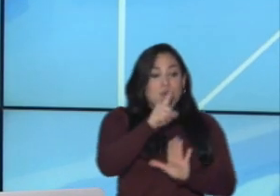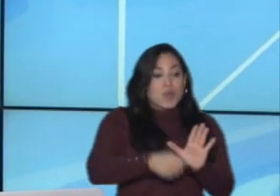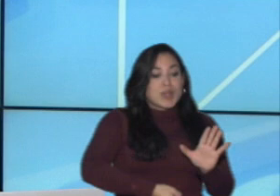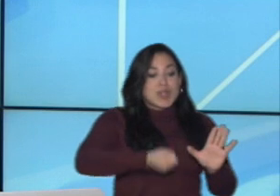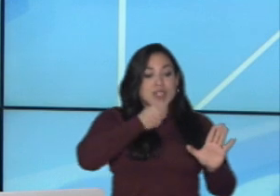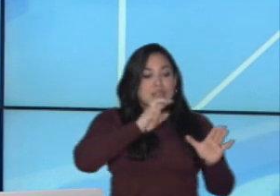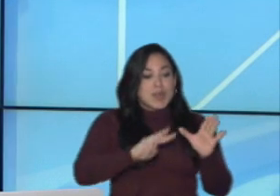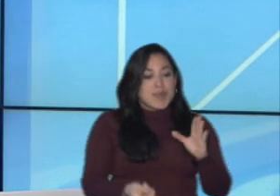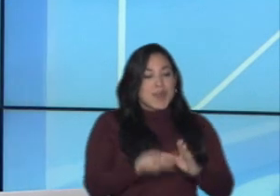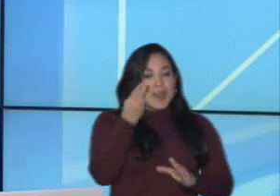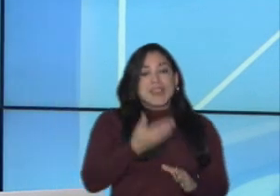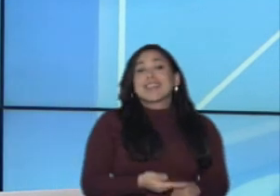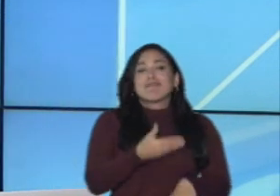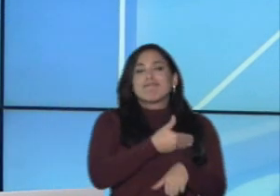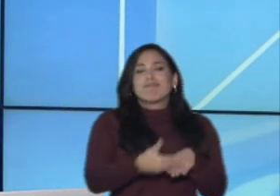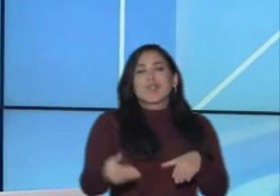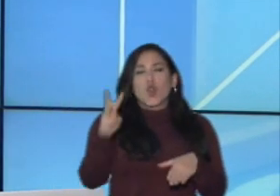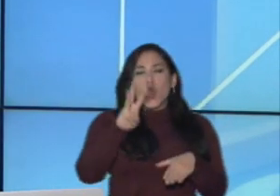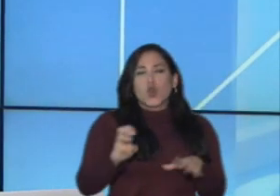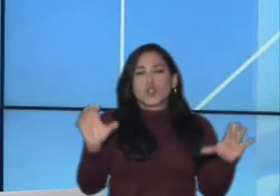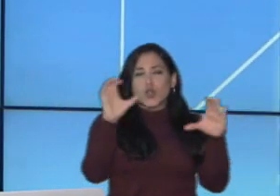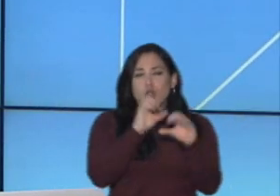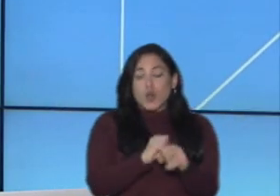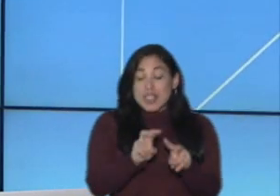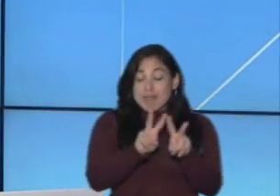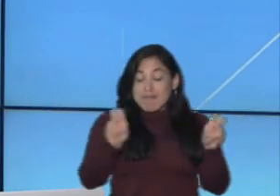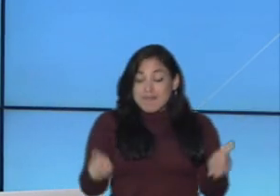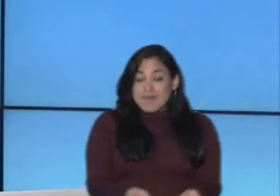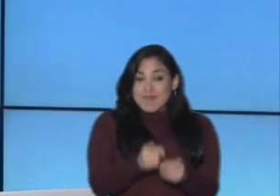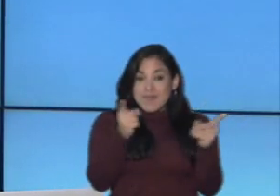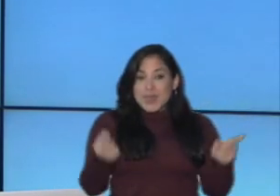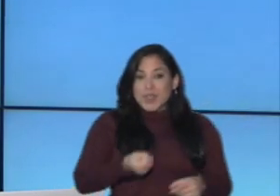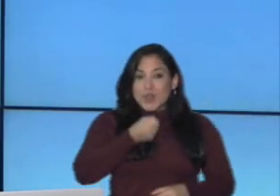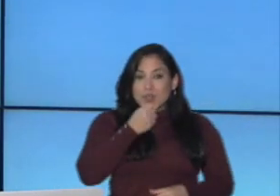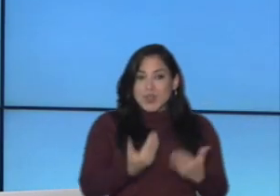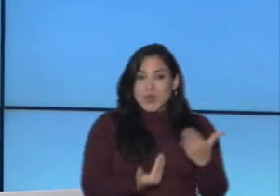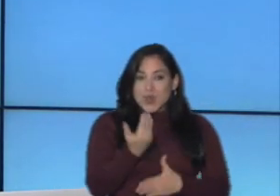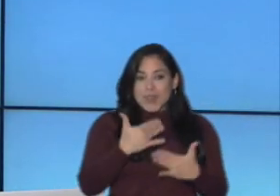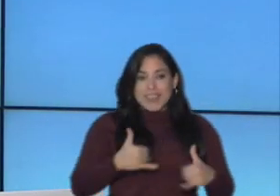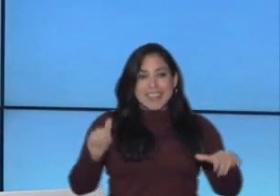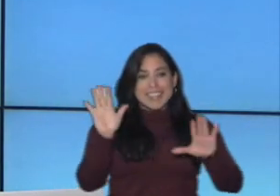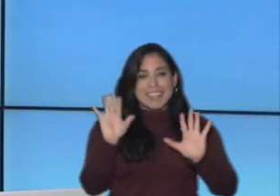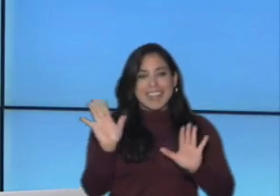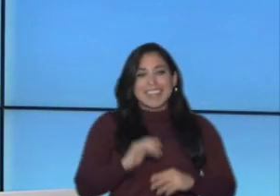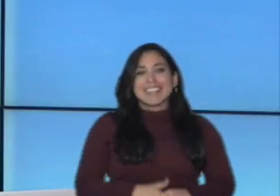Noticentro 1CMI. Espere a las 8 de la noche una nueva emisión de noticias. Feliz tarde.